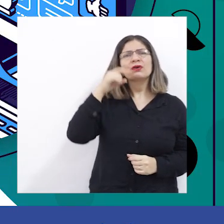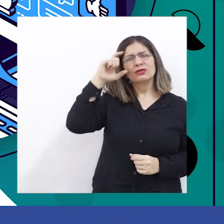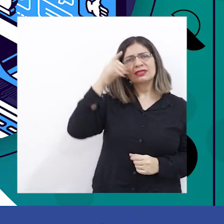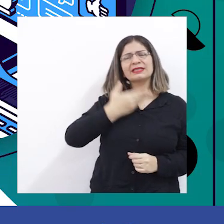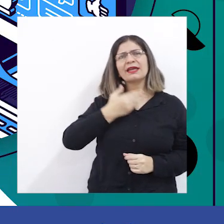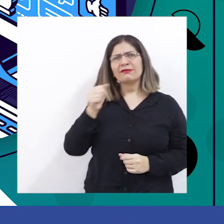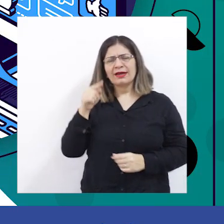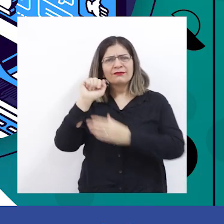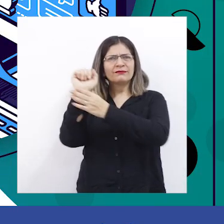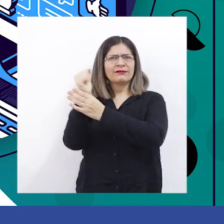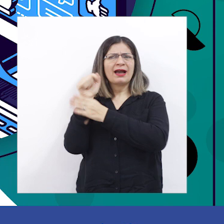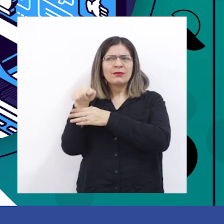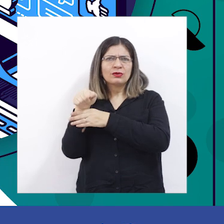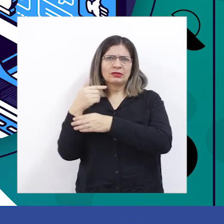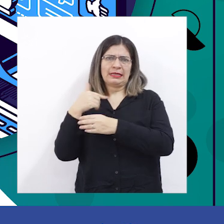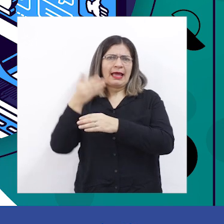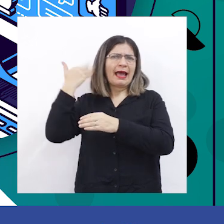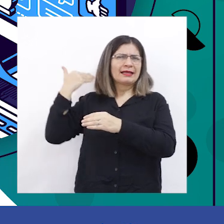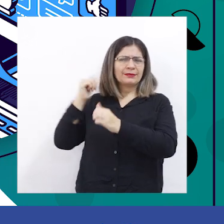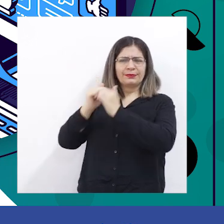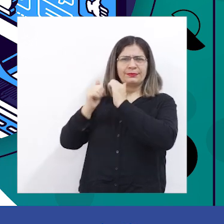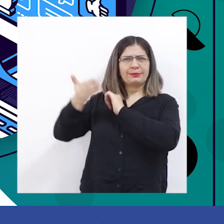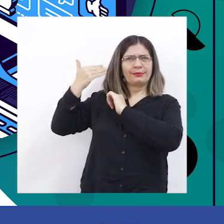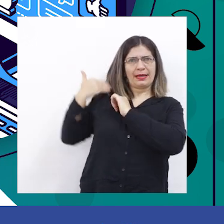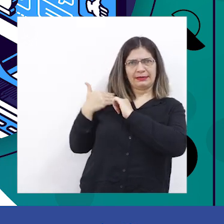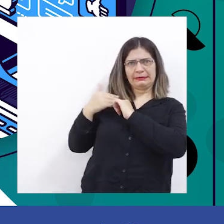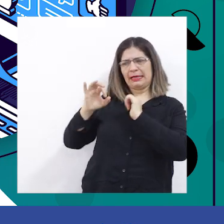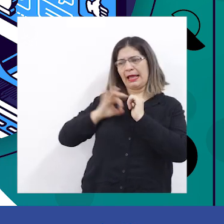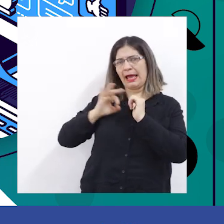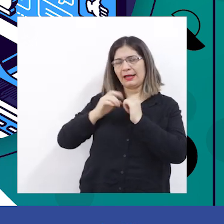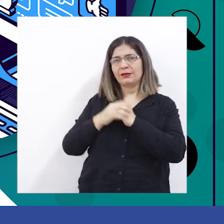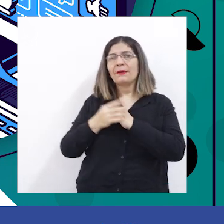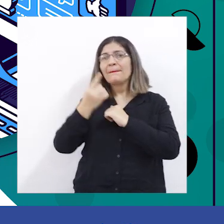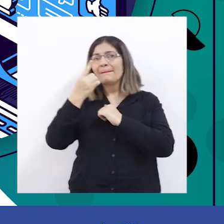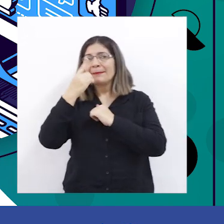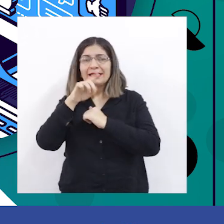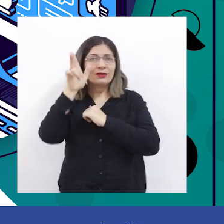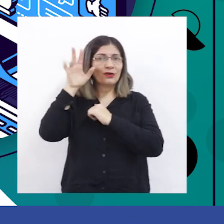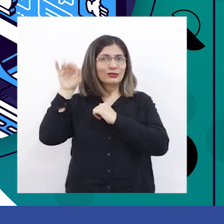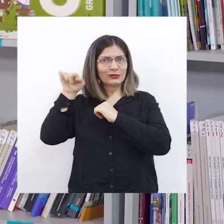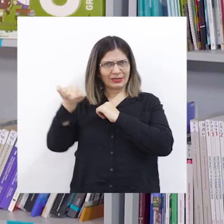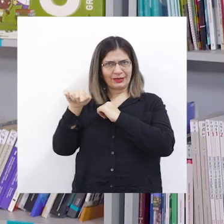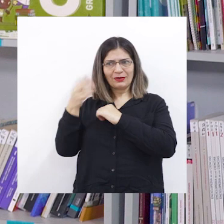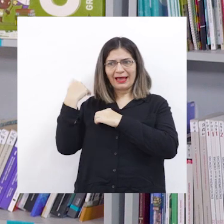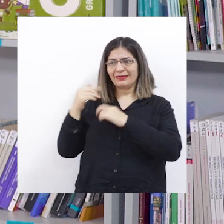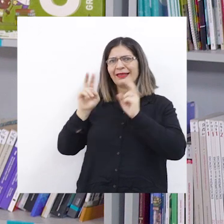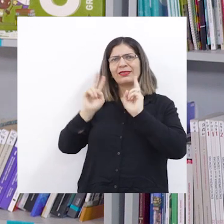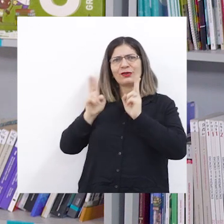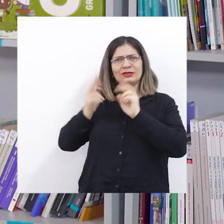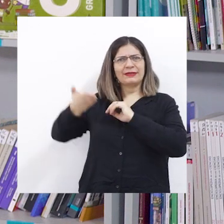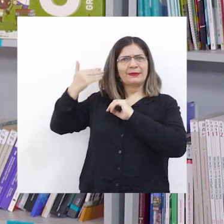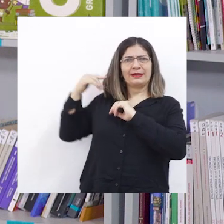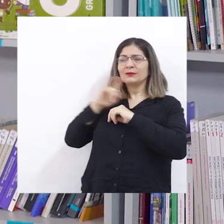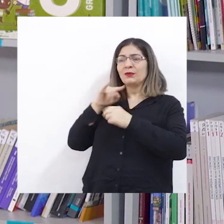reconocida educadora a finales del siglo XIX, una de las primeras maestras que tuvimos aquí en la provincia de